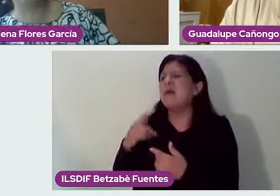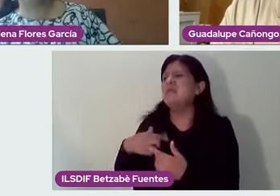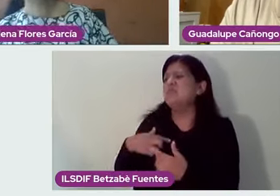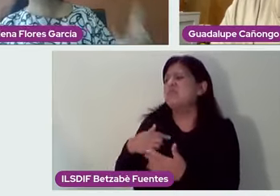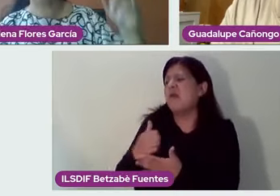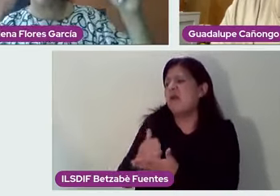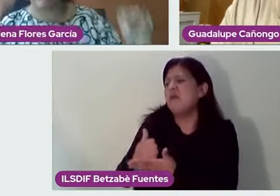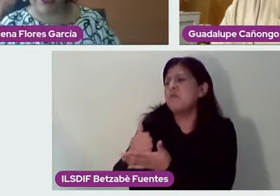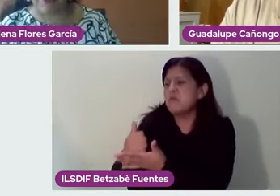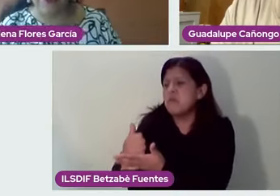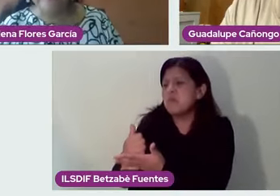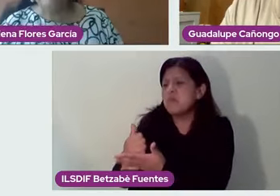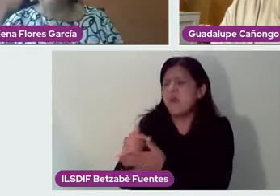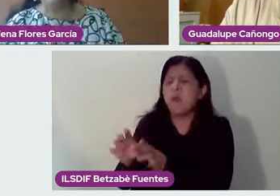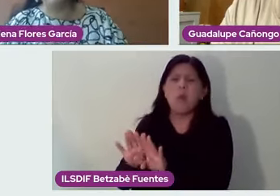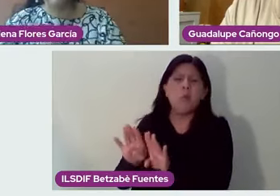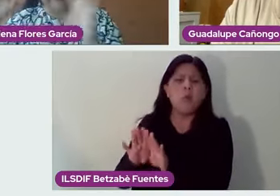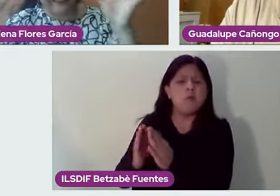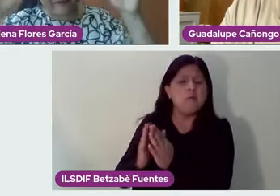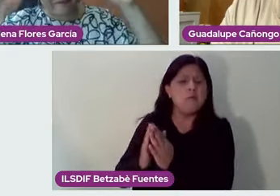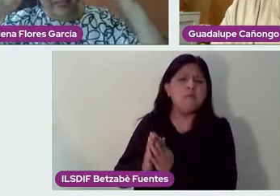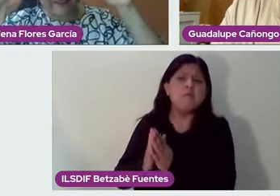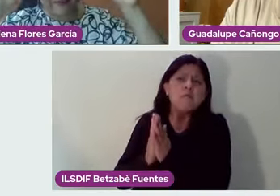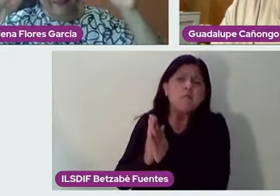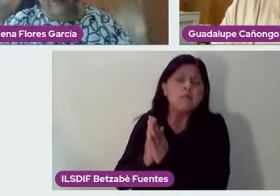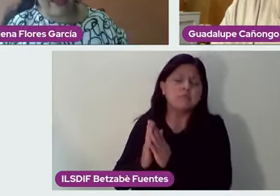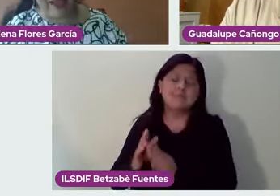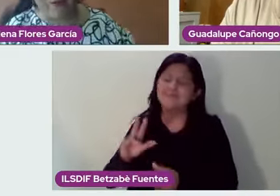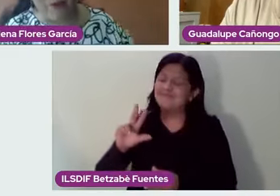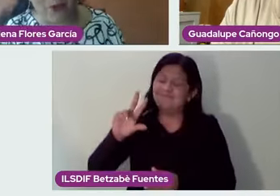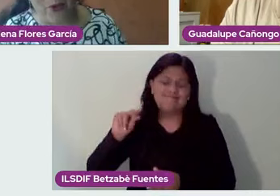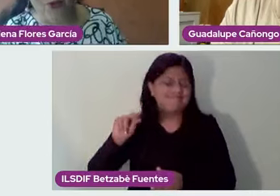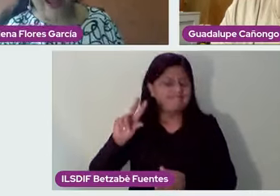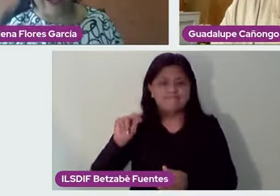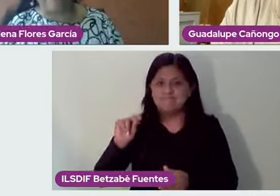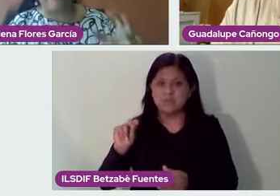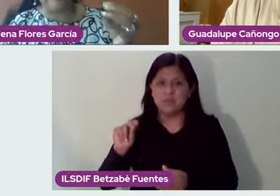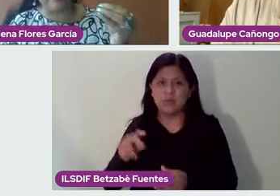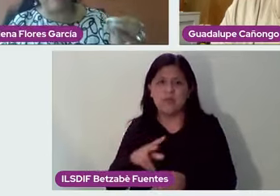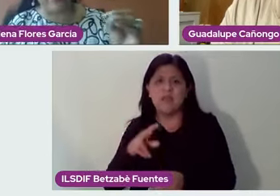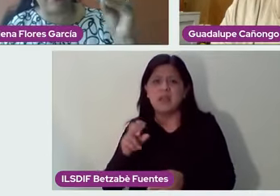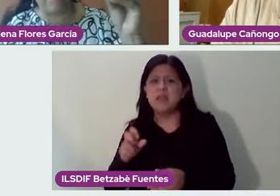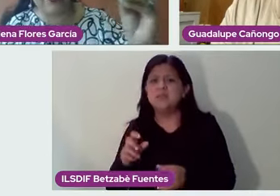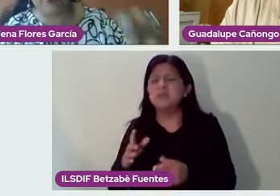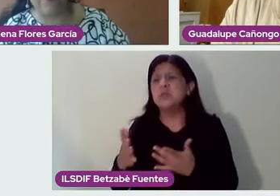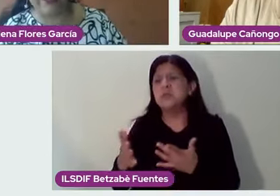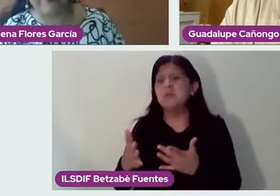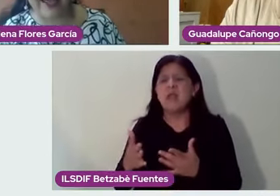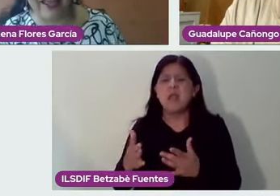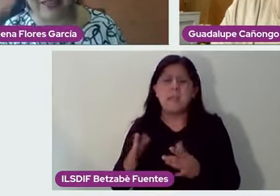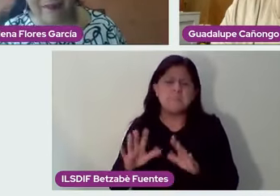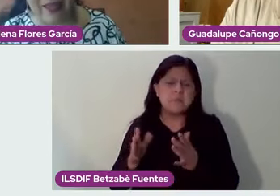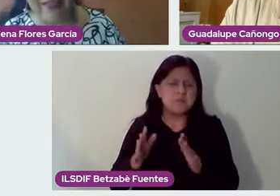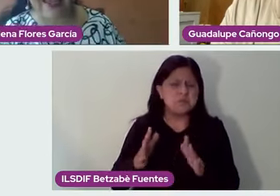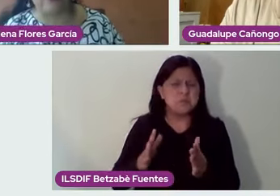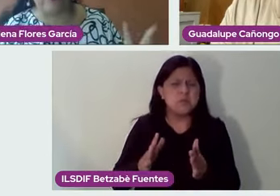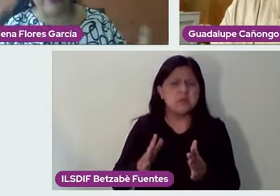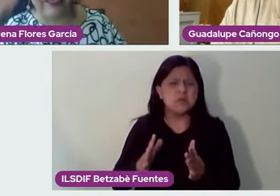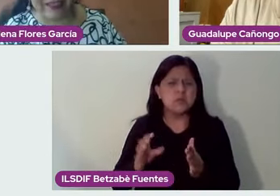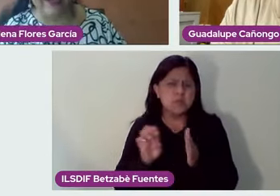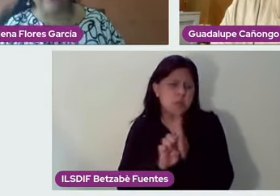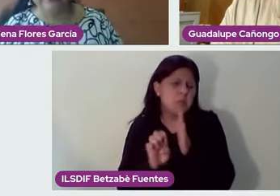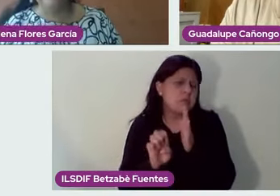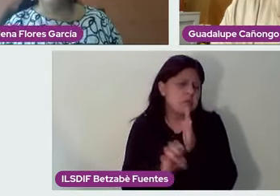visto y muy mal interpretado, ¿no? Se me asemeja un poco a la epístome que trae el tema de